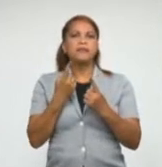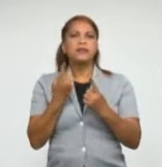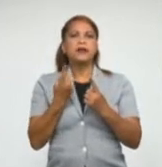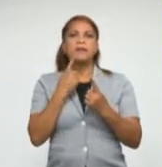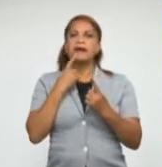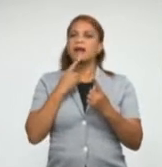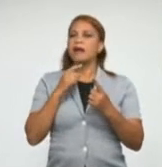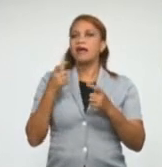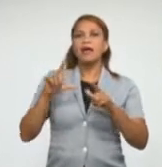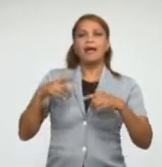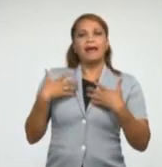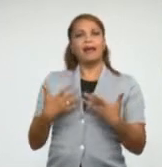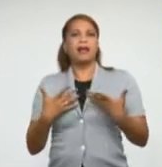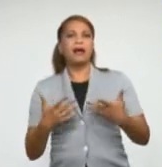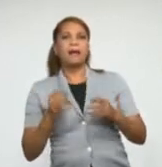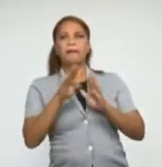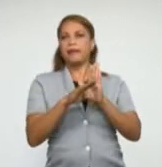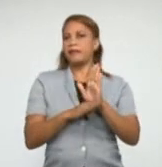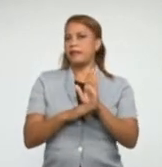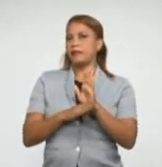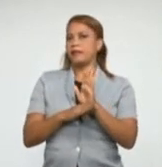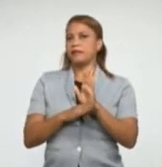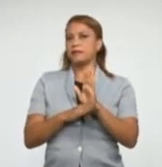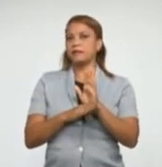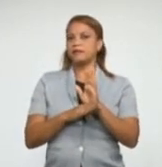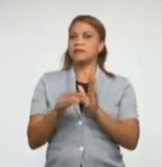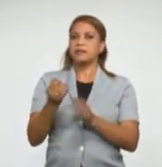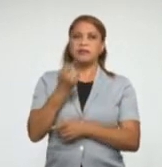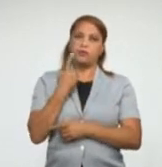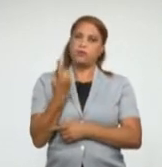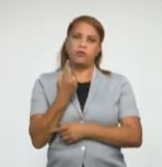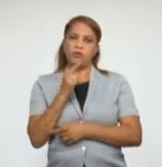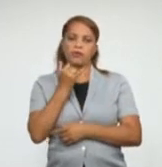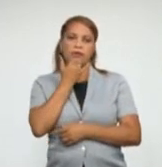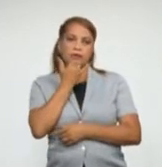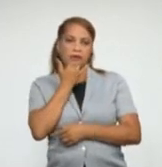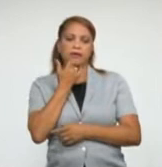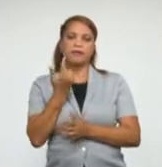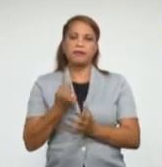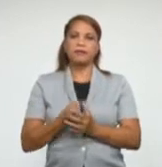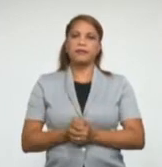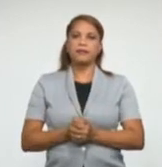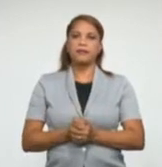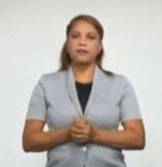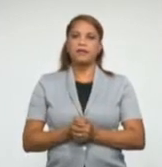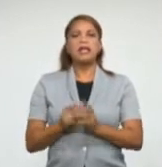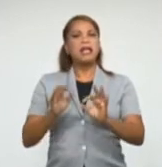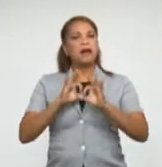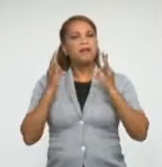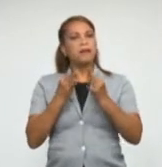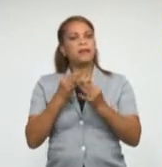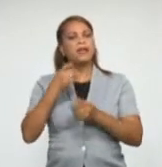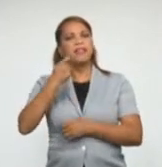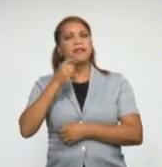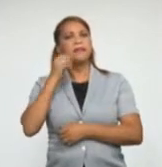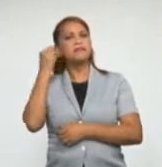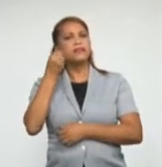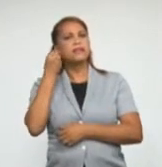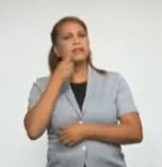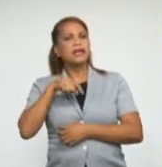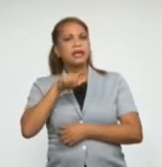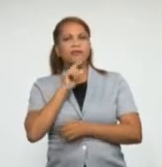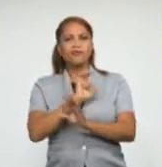de contención en la pandemia, para de alguna manera también para la familia pensar que esto es